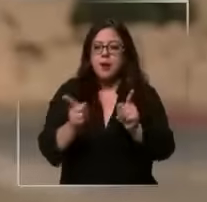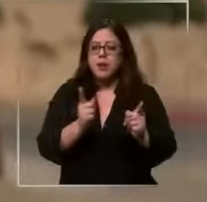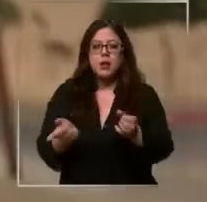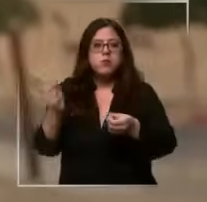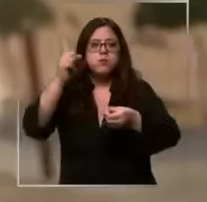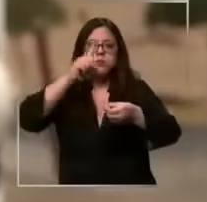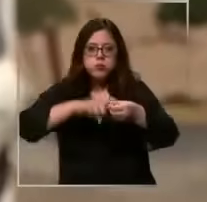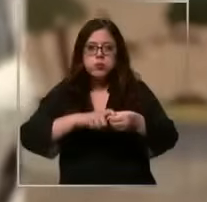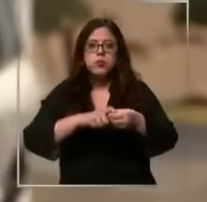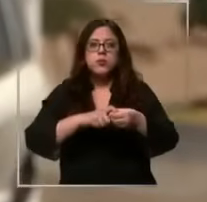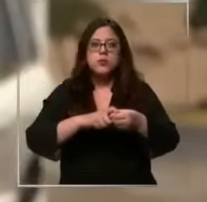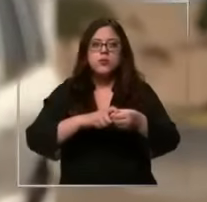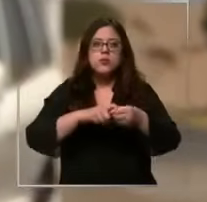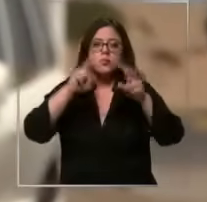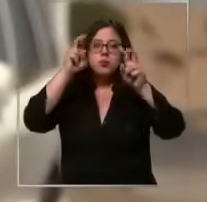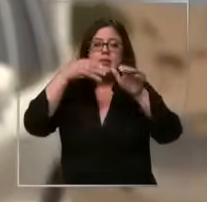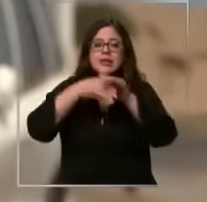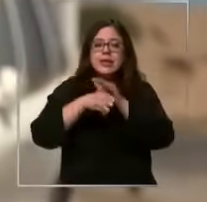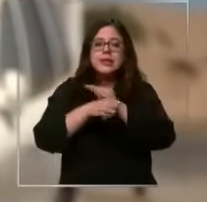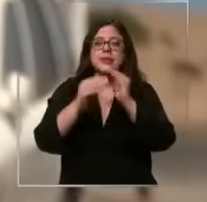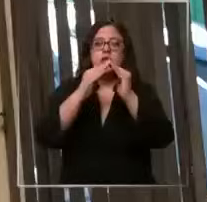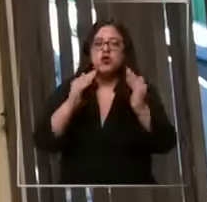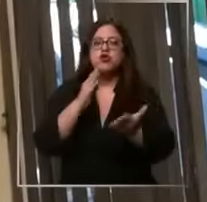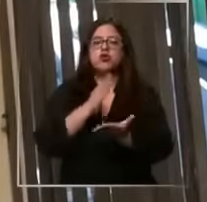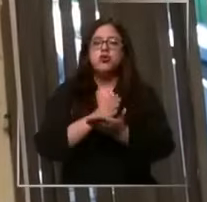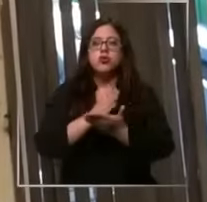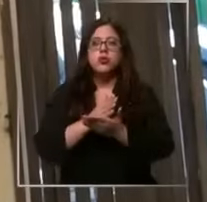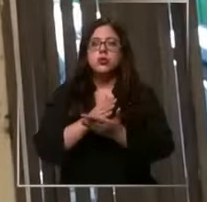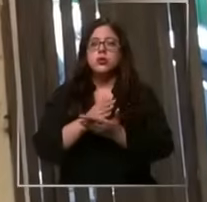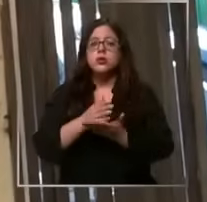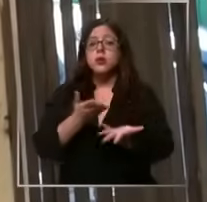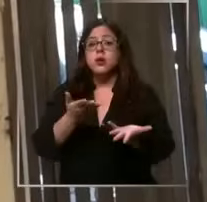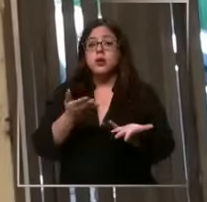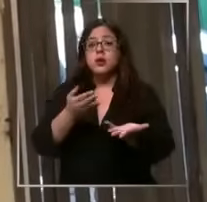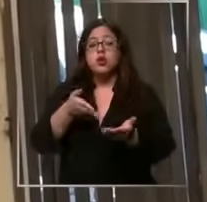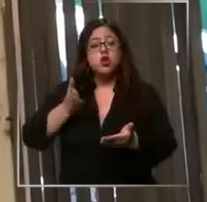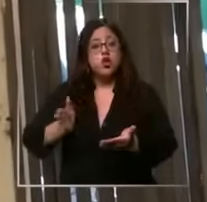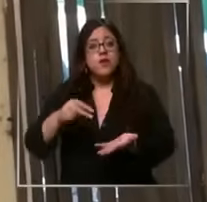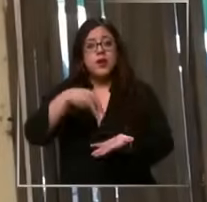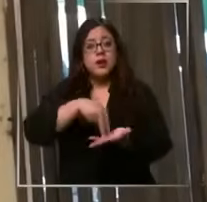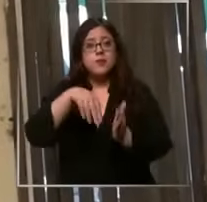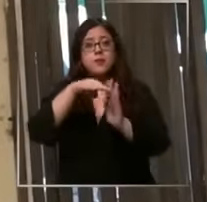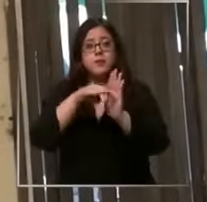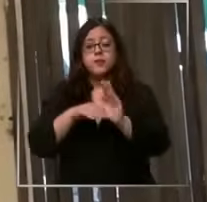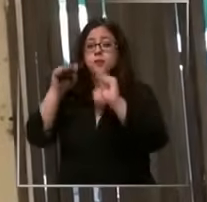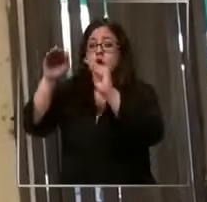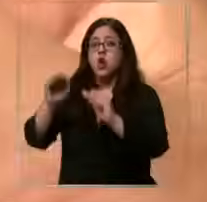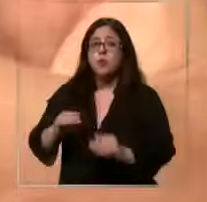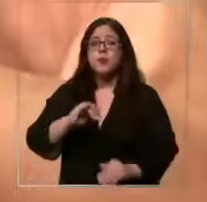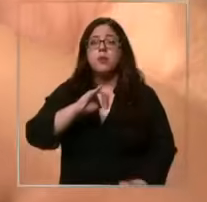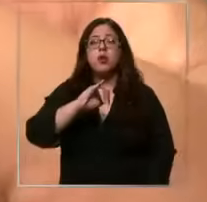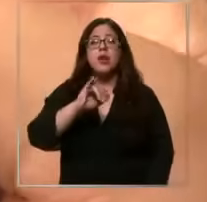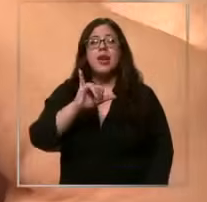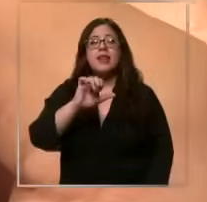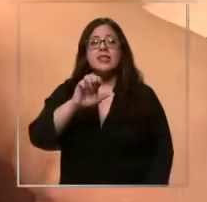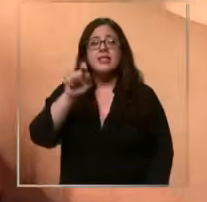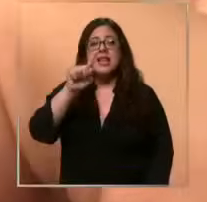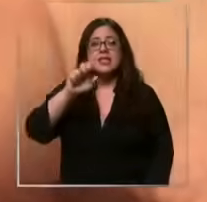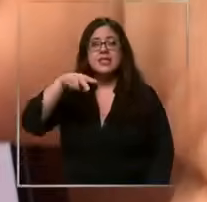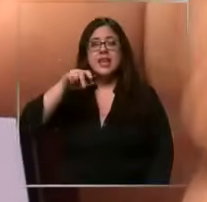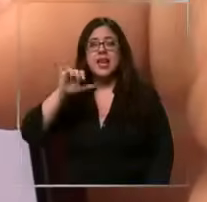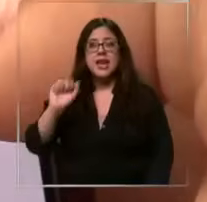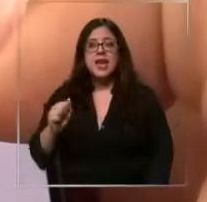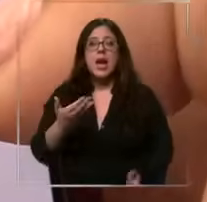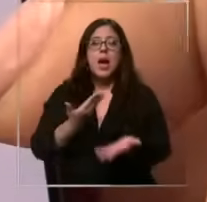a través del sistema de admisión escolar. Aún está en la lista de espera. Lo mismo le sucede a Yesenia. Ha postulado a más